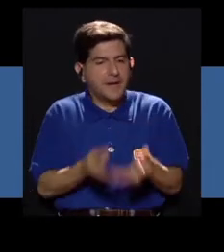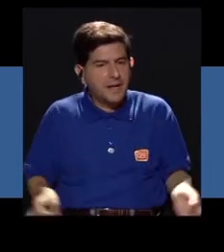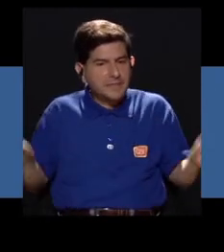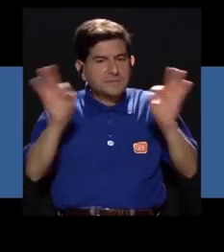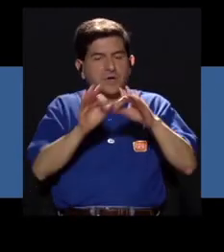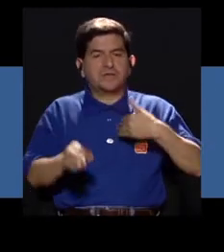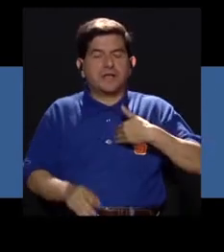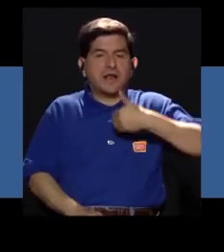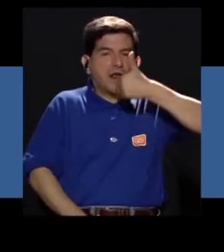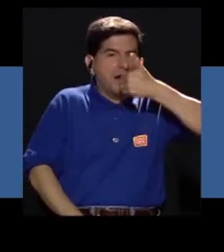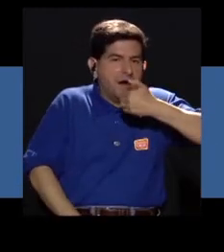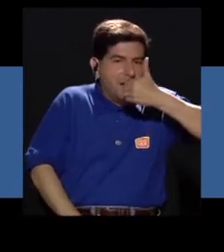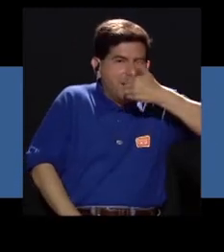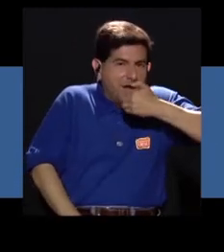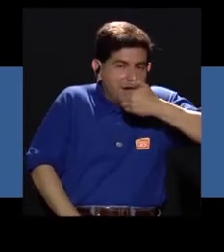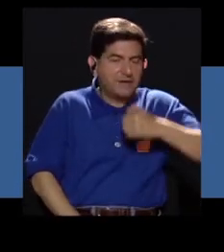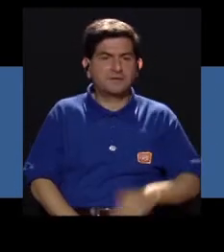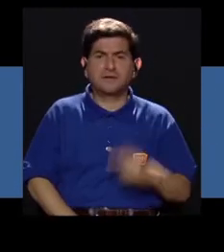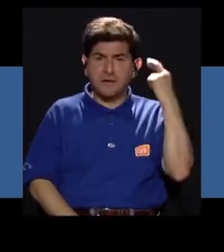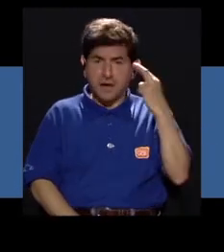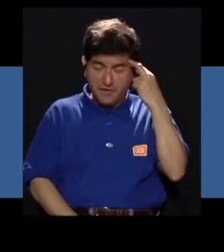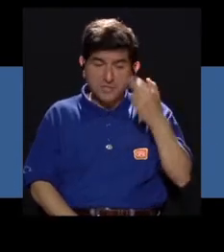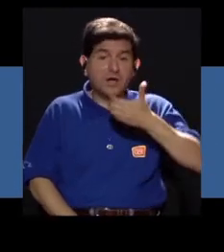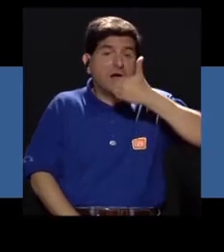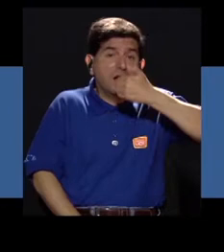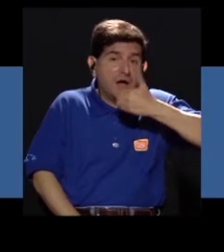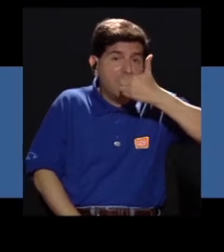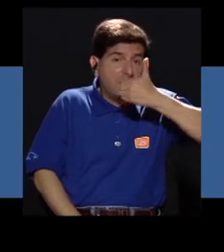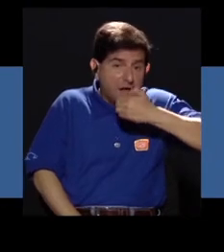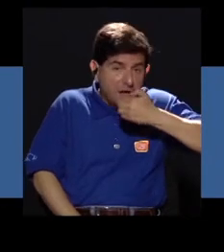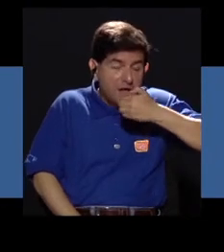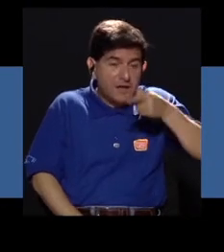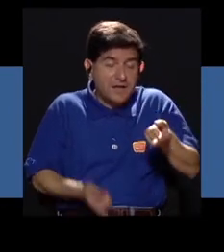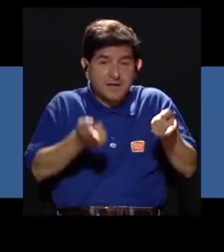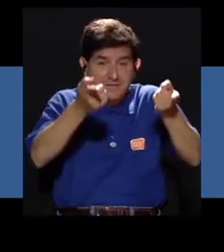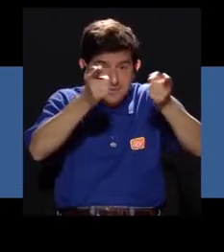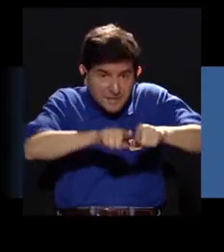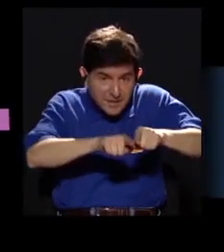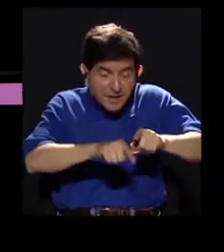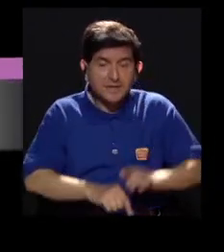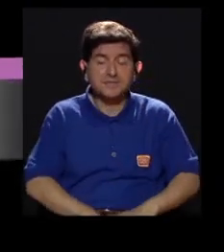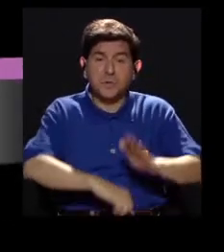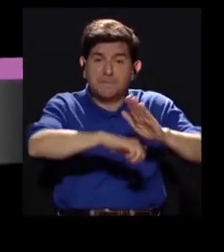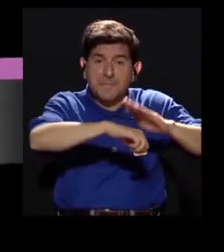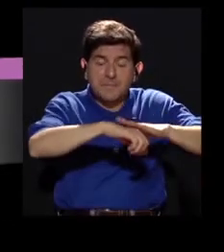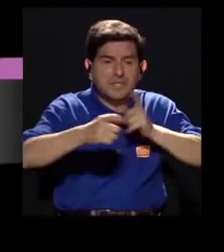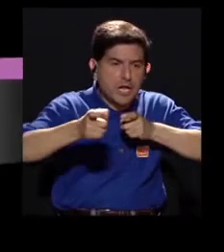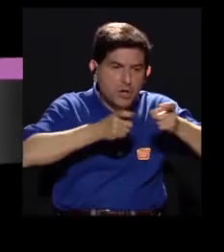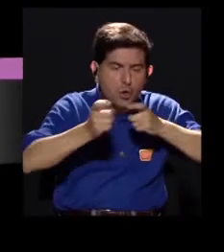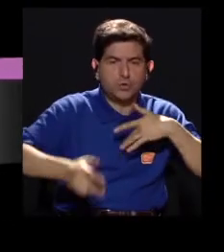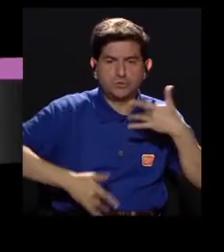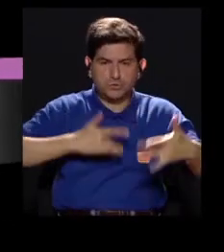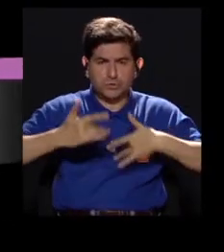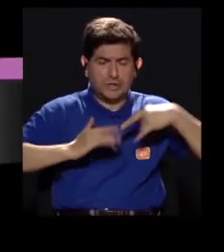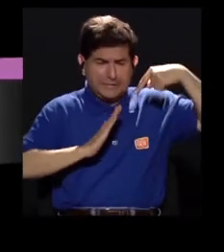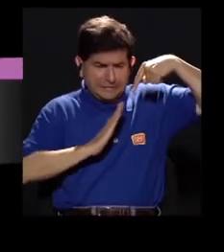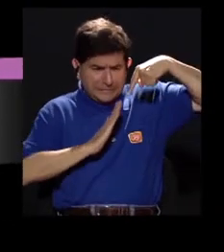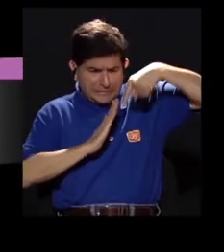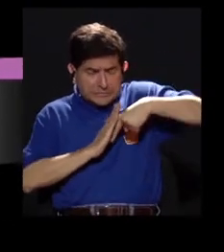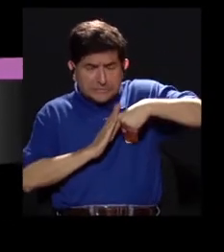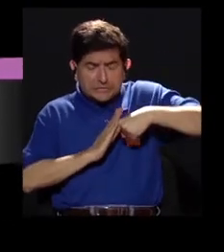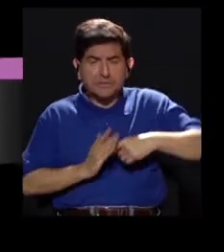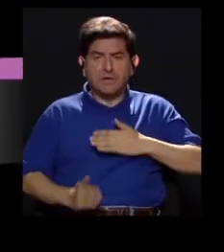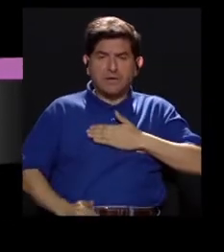Lo más importante es tener el inhalador, ¿verdad? Porque el inhalador de salbutamol es el que va a lograr controlar los